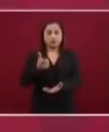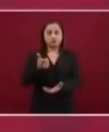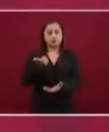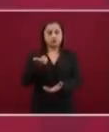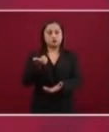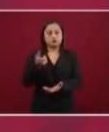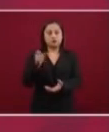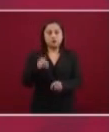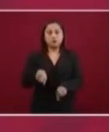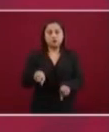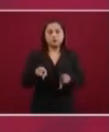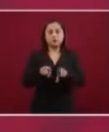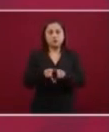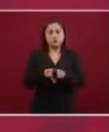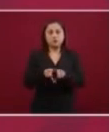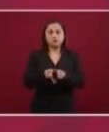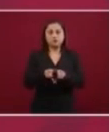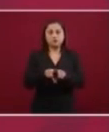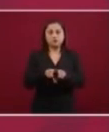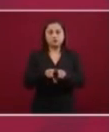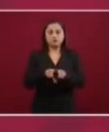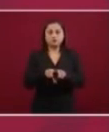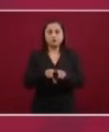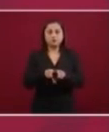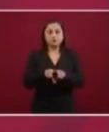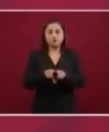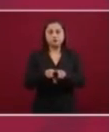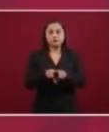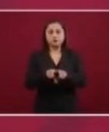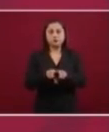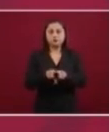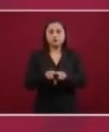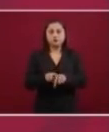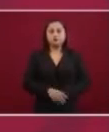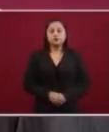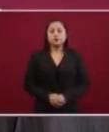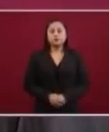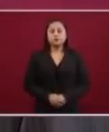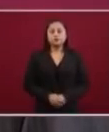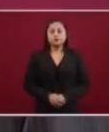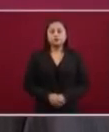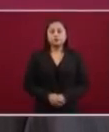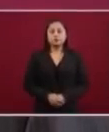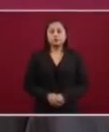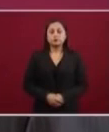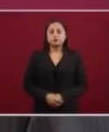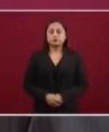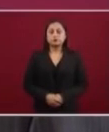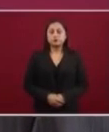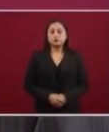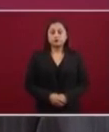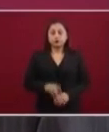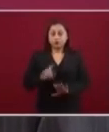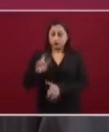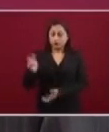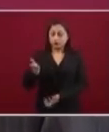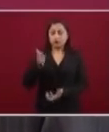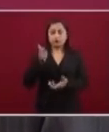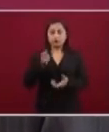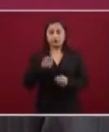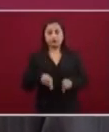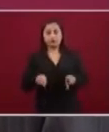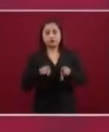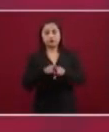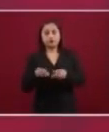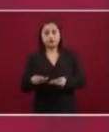contras, pero bajo las condiciones que estamos vislumbrando, pues estamos en la orilla de un abismo y ahora sí